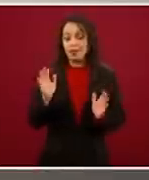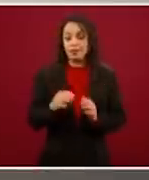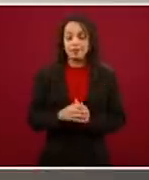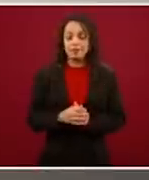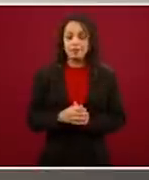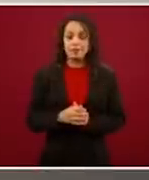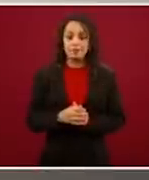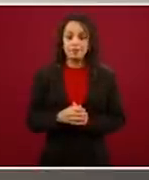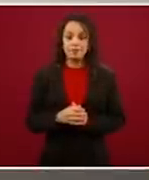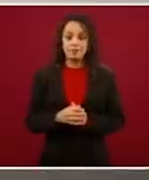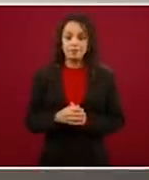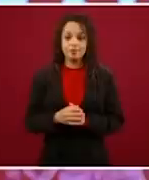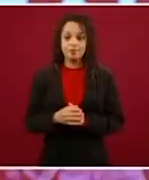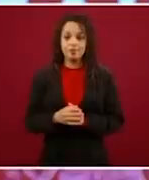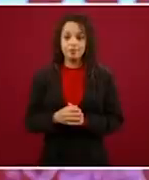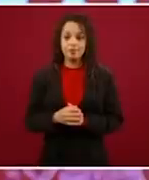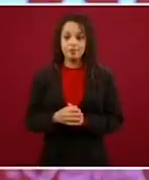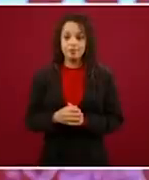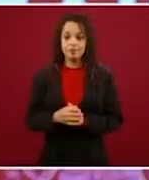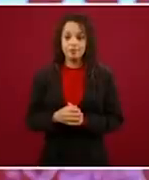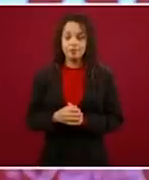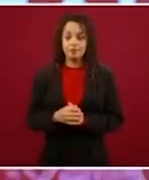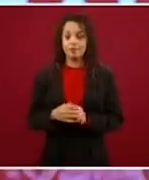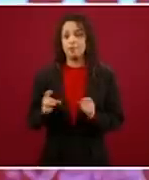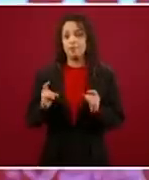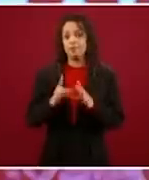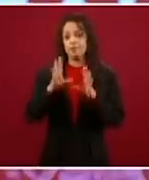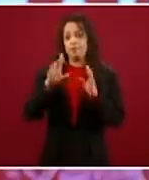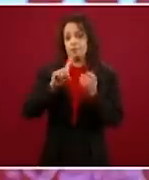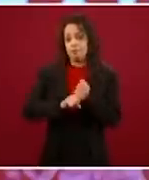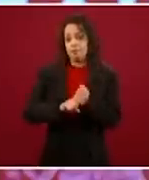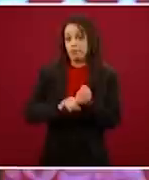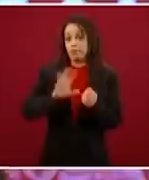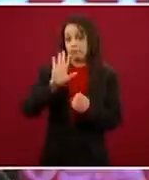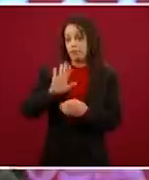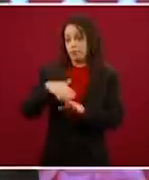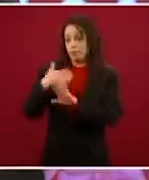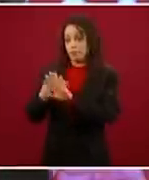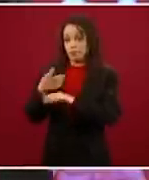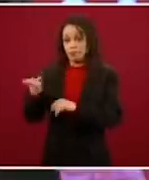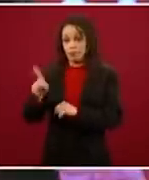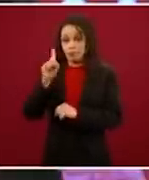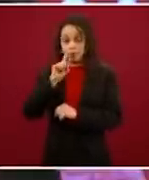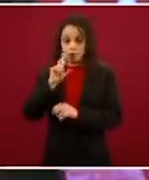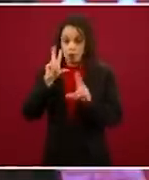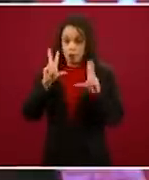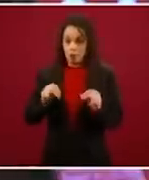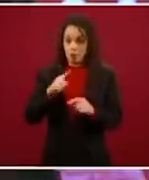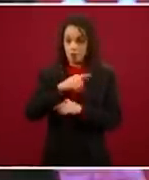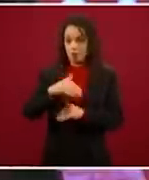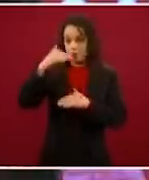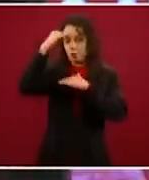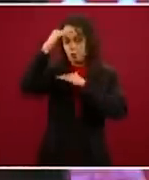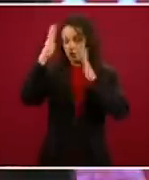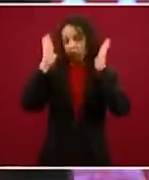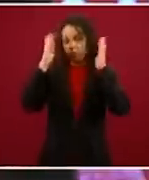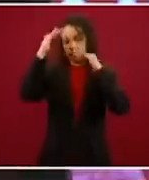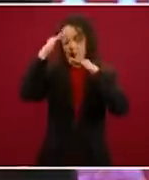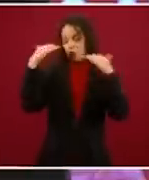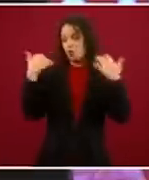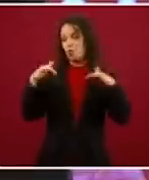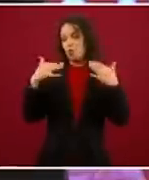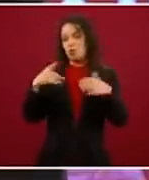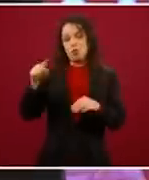no se puede caer en ninguna provocación. El conservadurismo está muy irritado,